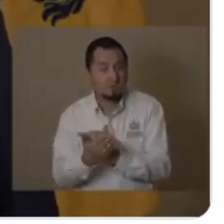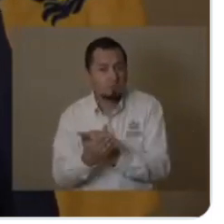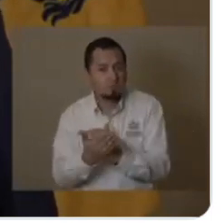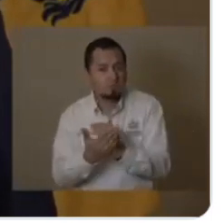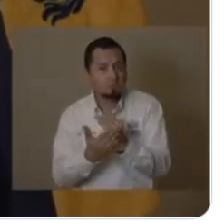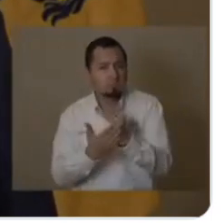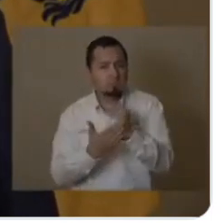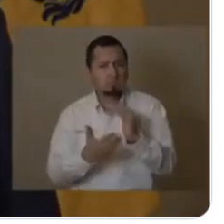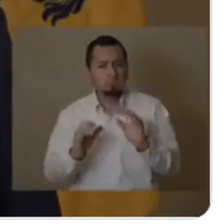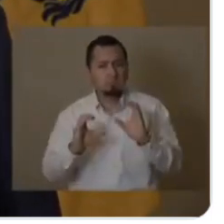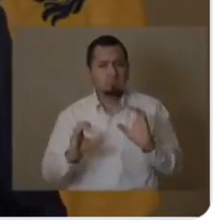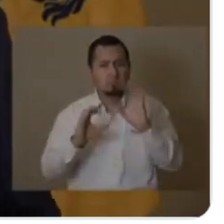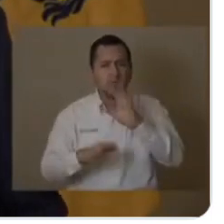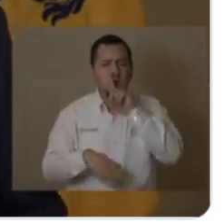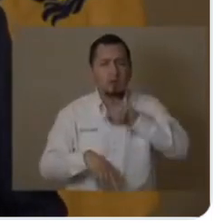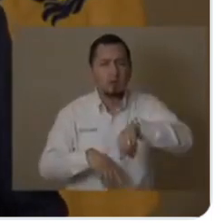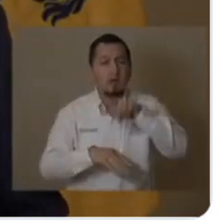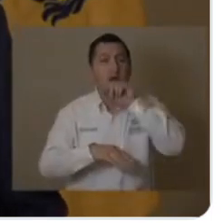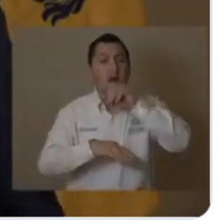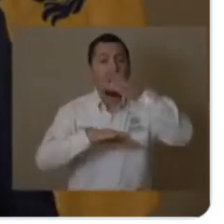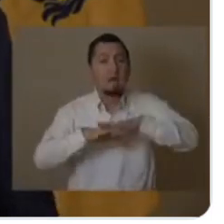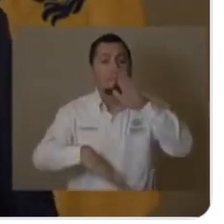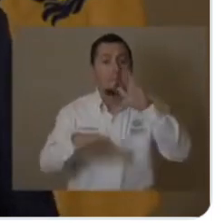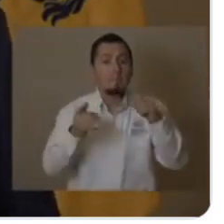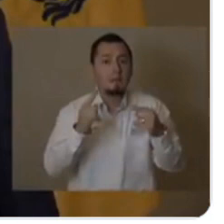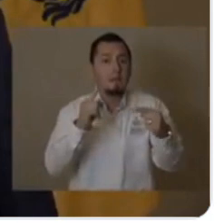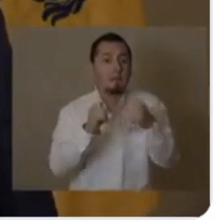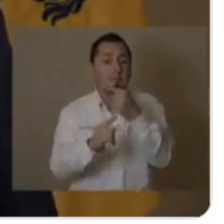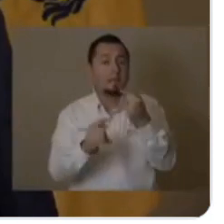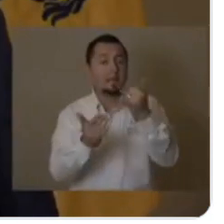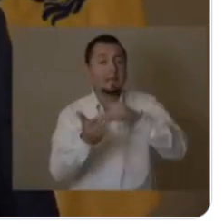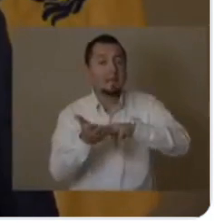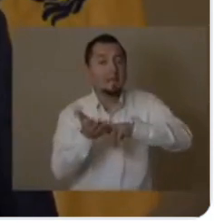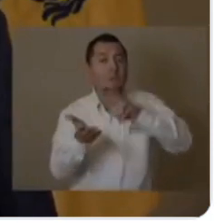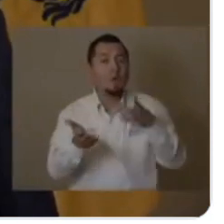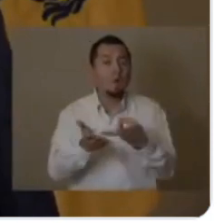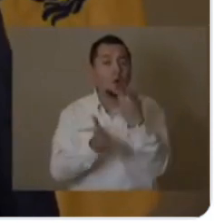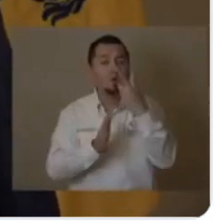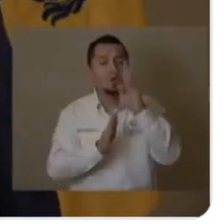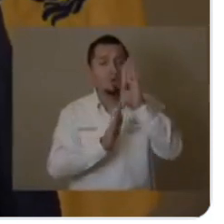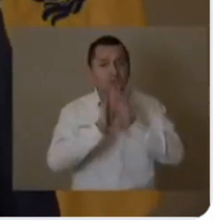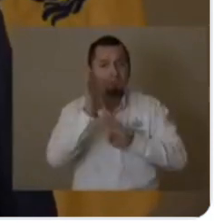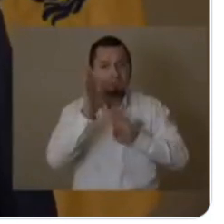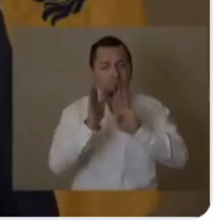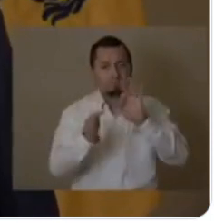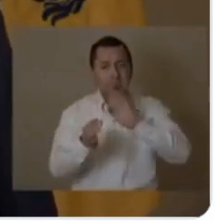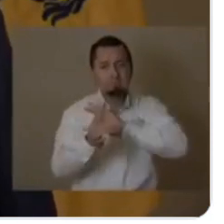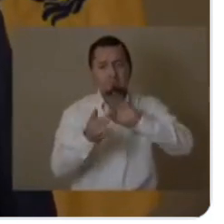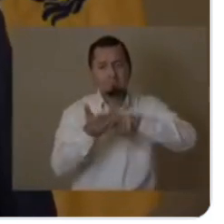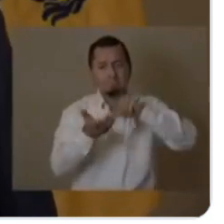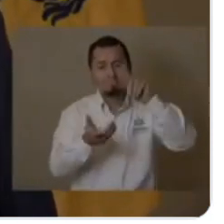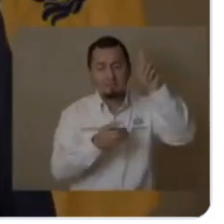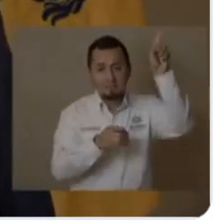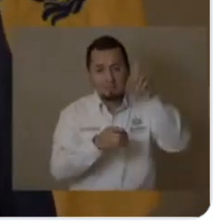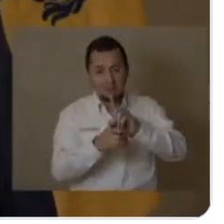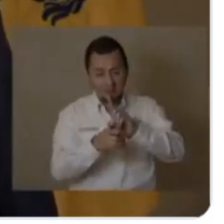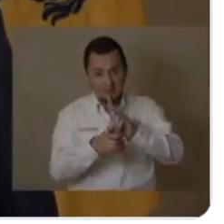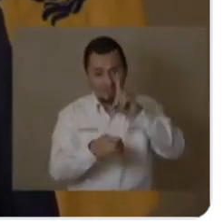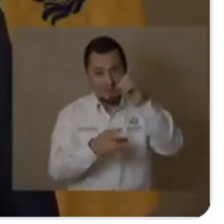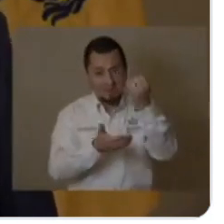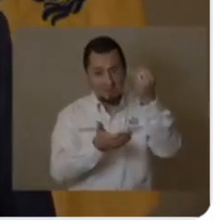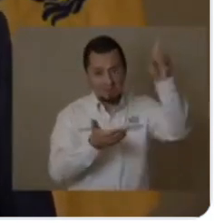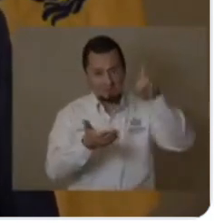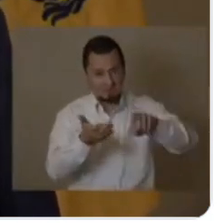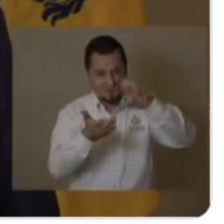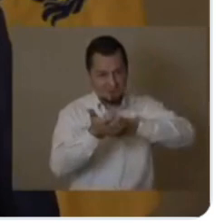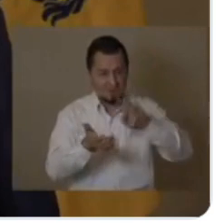la importancia de actuar a tiempo. No lo hicimos en un ánimo de confrontación. Quiero ser claro, lo hicimos porque no teníamos otra opción.